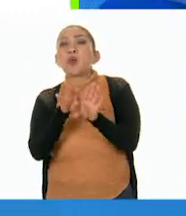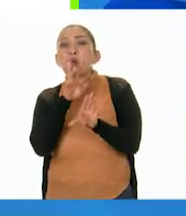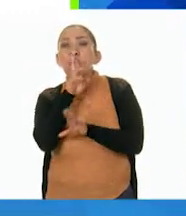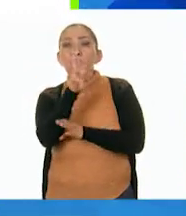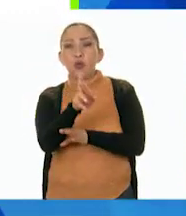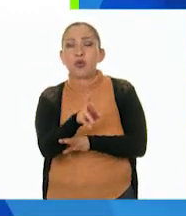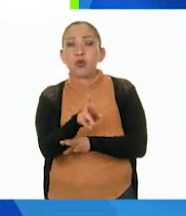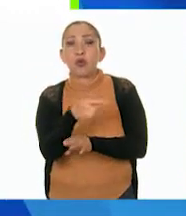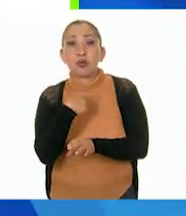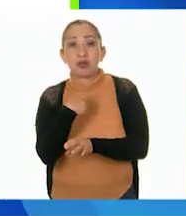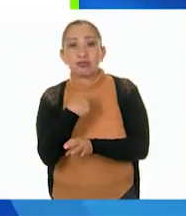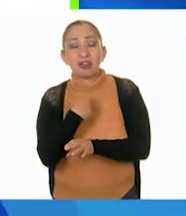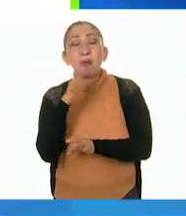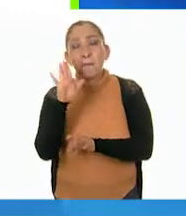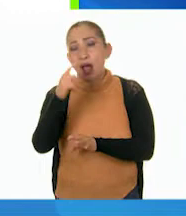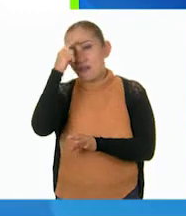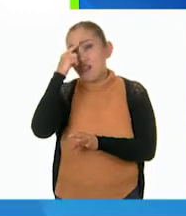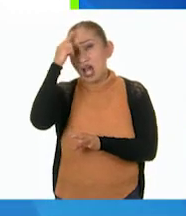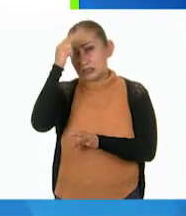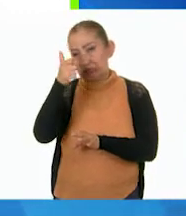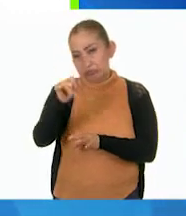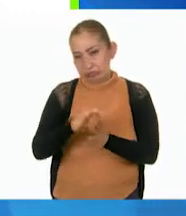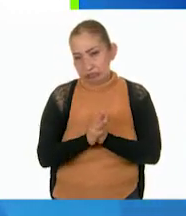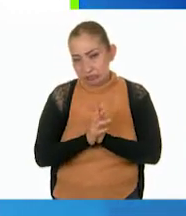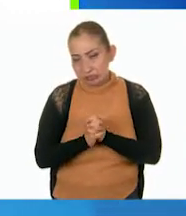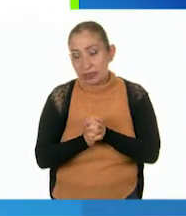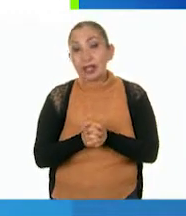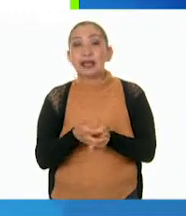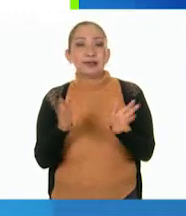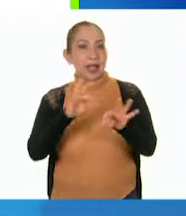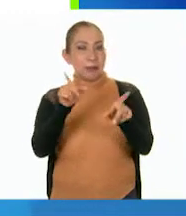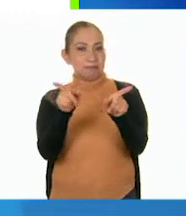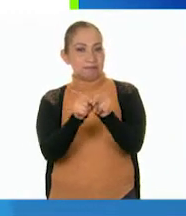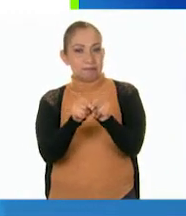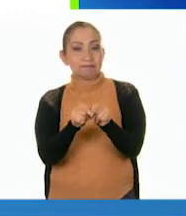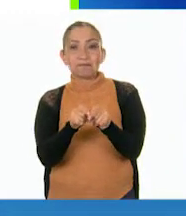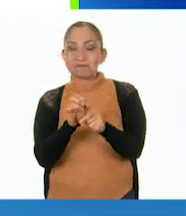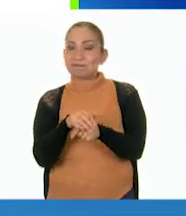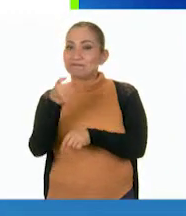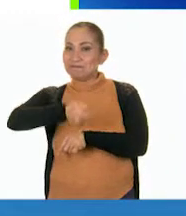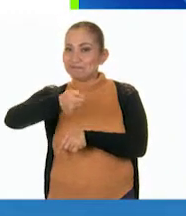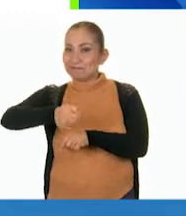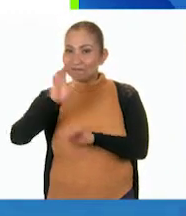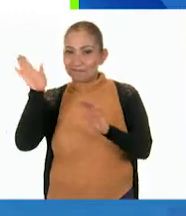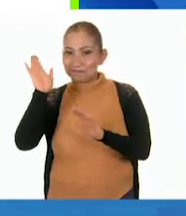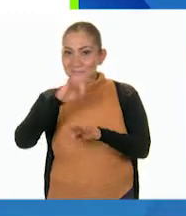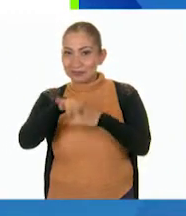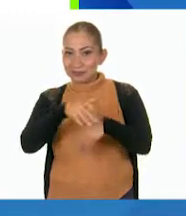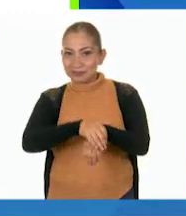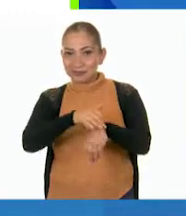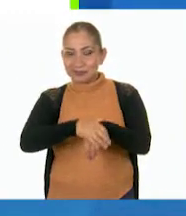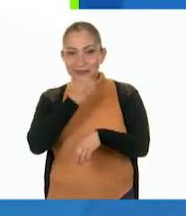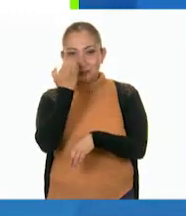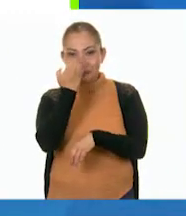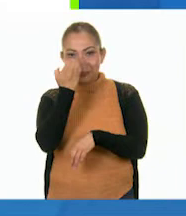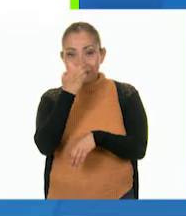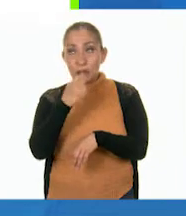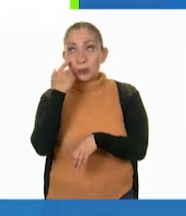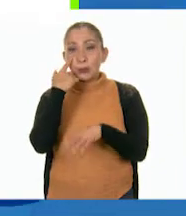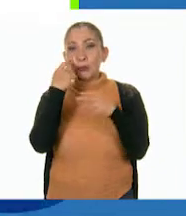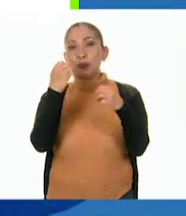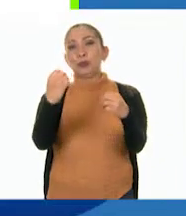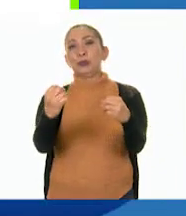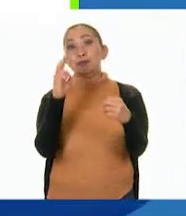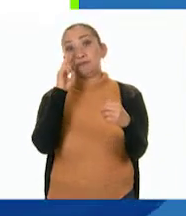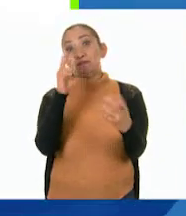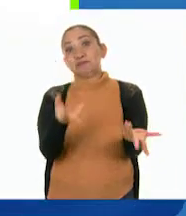resolverlos, porque a mí se me hace más fácil así. Y eso es todo. Les envío saludos a todas mis amigas de la escuela que hace mucho que no